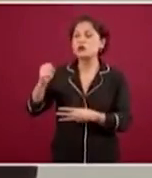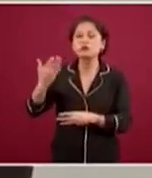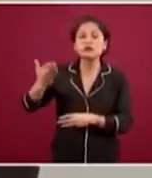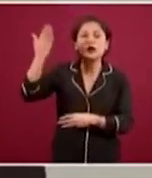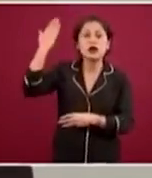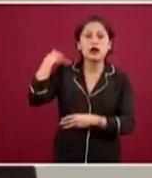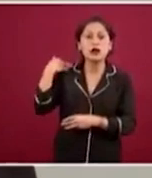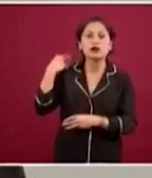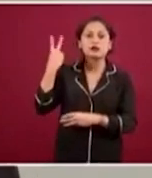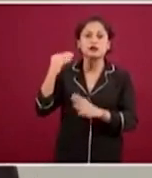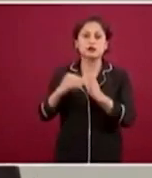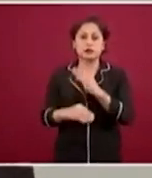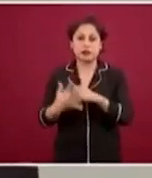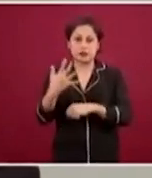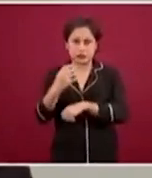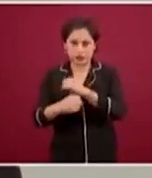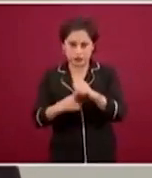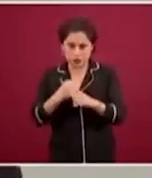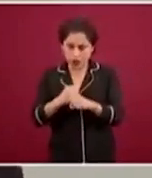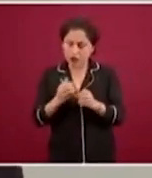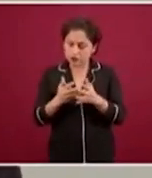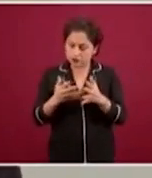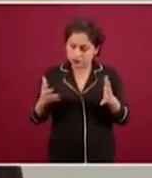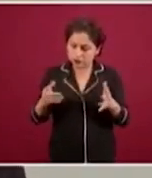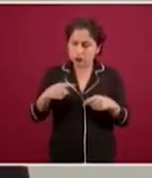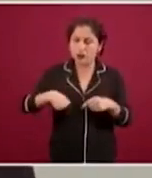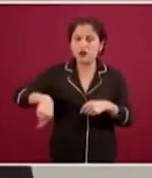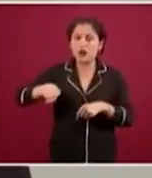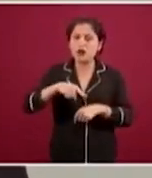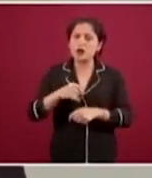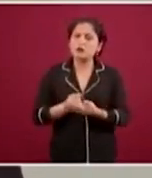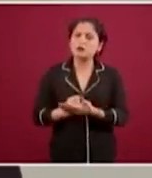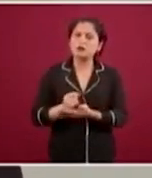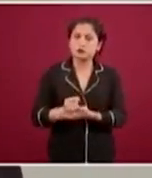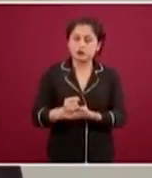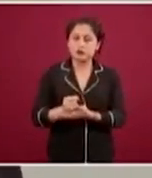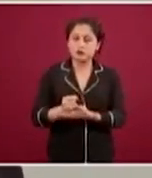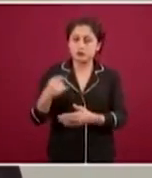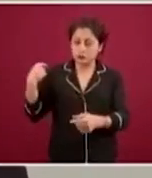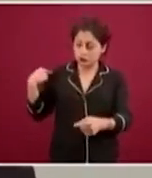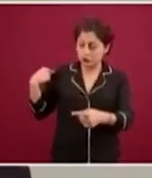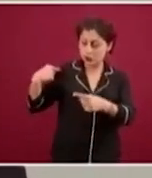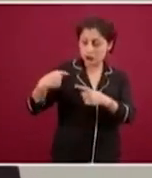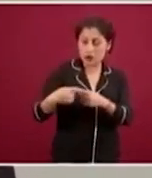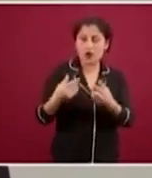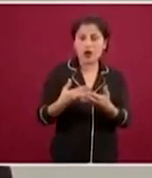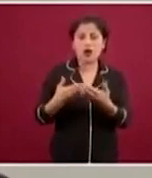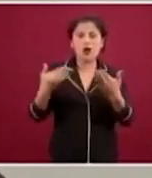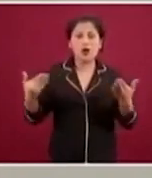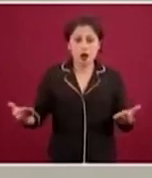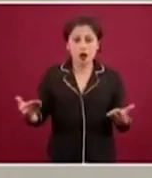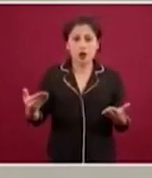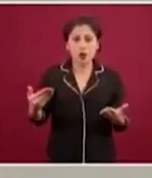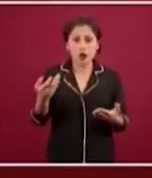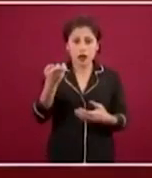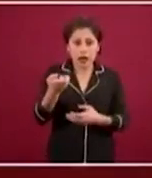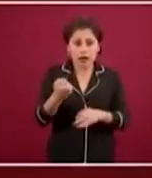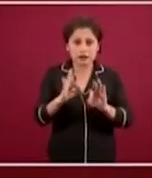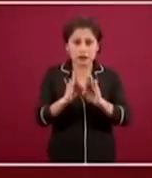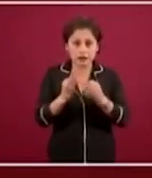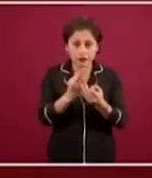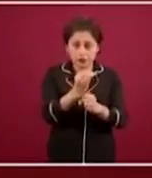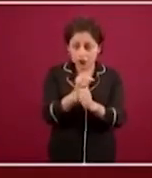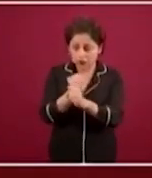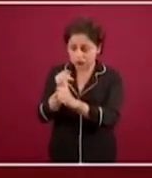a lo largo de experiencia de todos estos años el sistema de vigilancia centinela ha sido perfeccionado